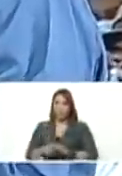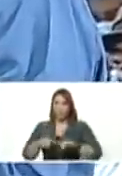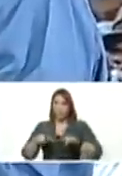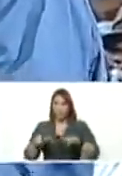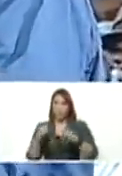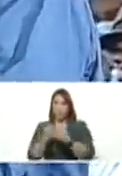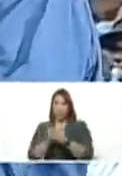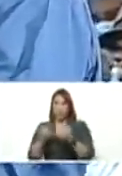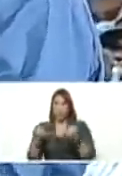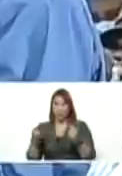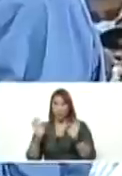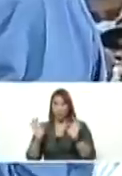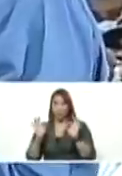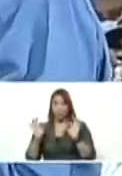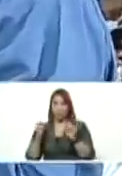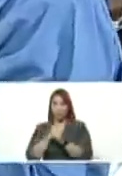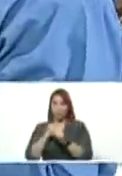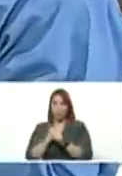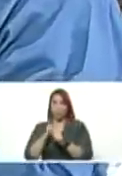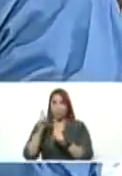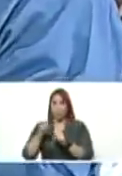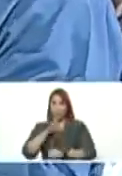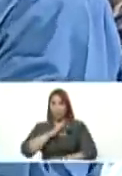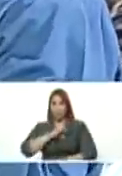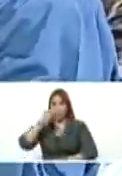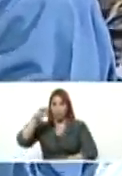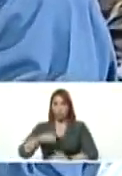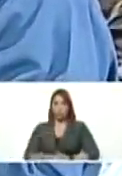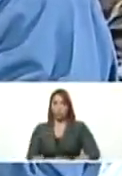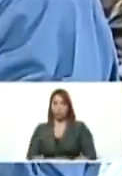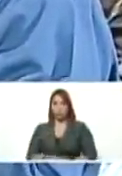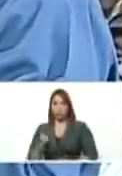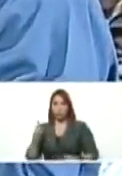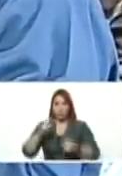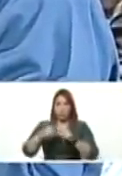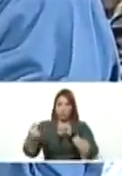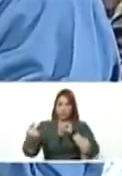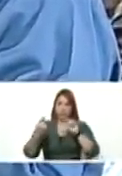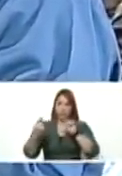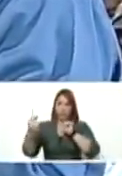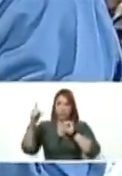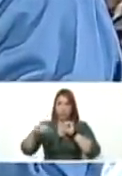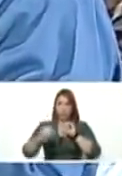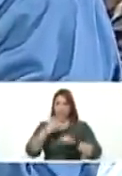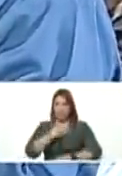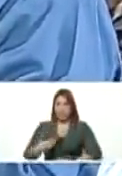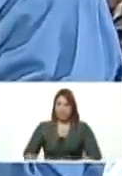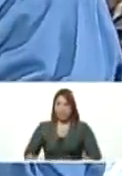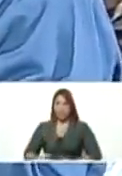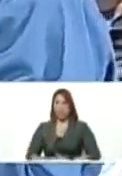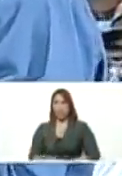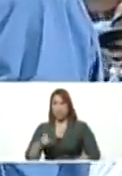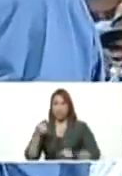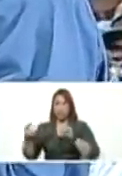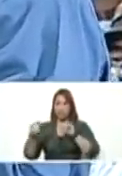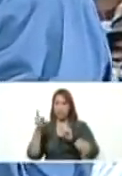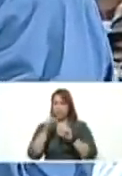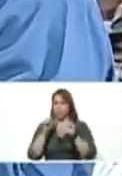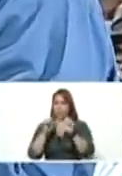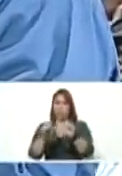para la clase obrera y sobre todo en socialismo. Entonces, bueno, eso es parte de los debates, presidente. Esos debates no se van a quedar en